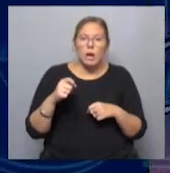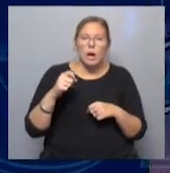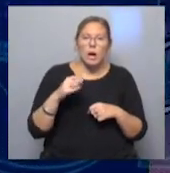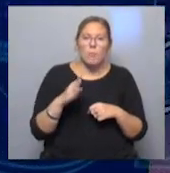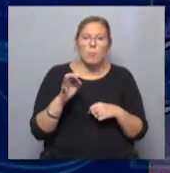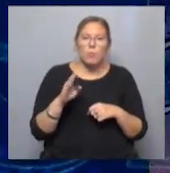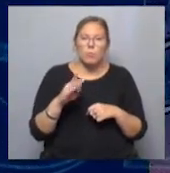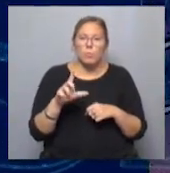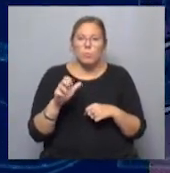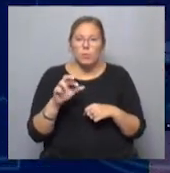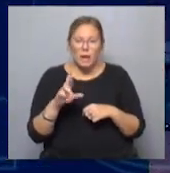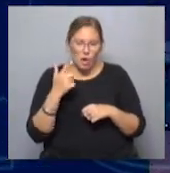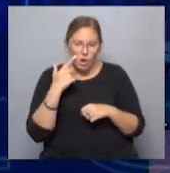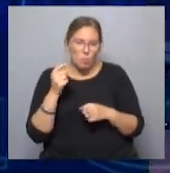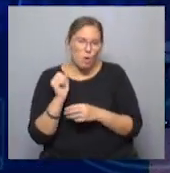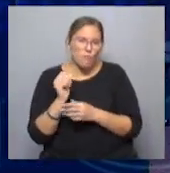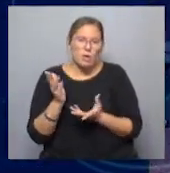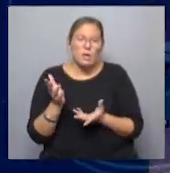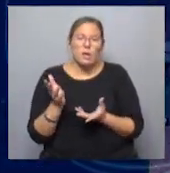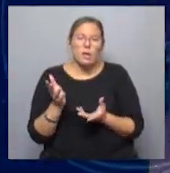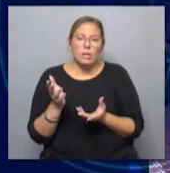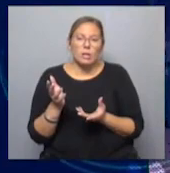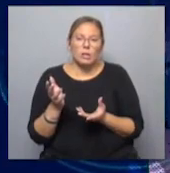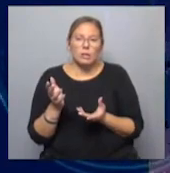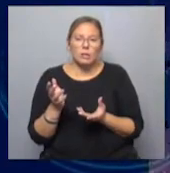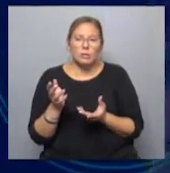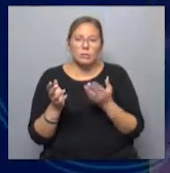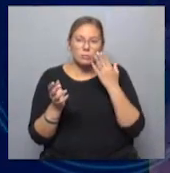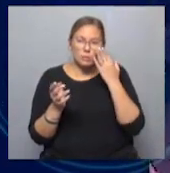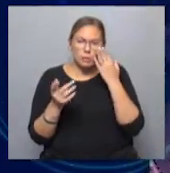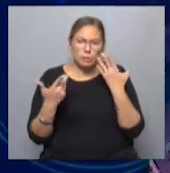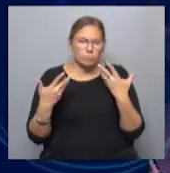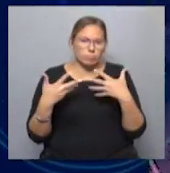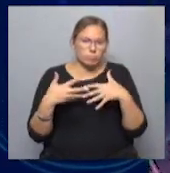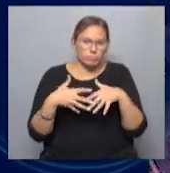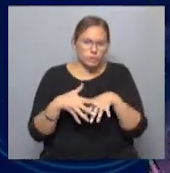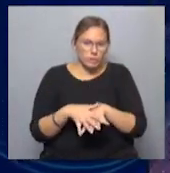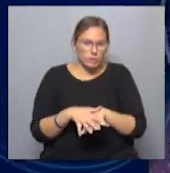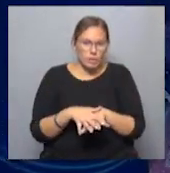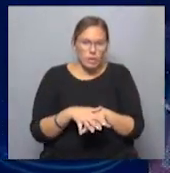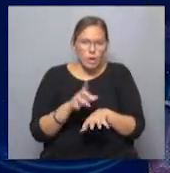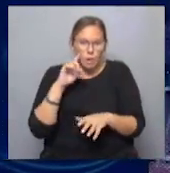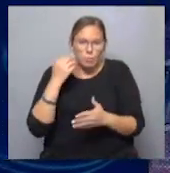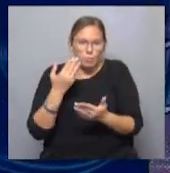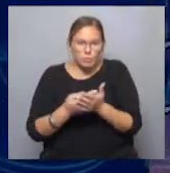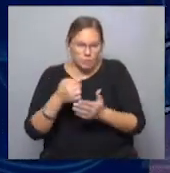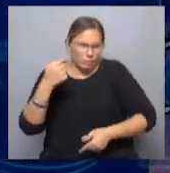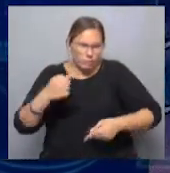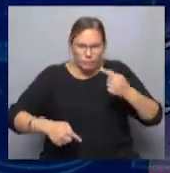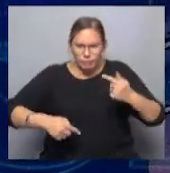que en donde ahí confluyen todas las vertientes, ¿no? Todas las propuestas.